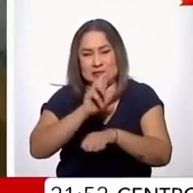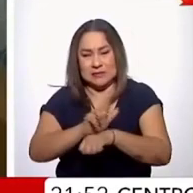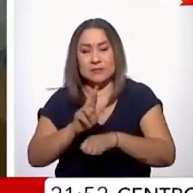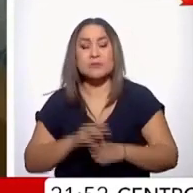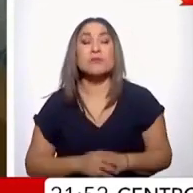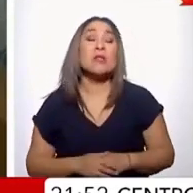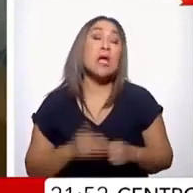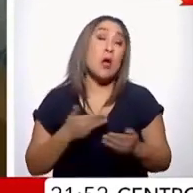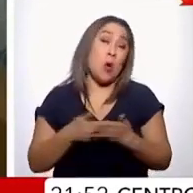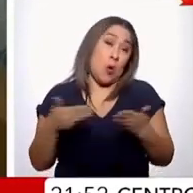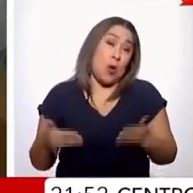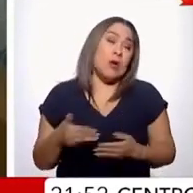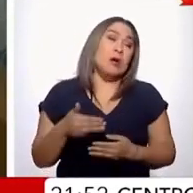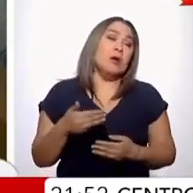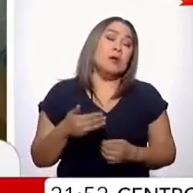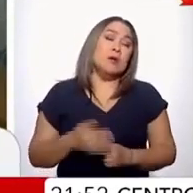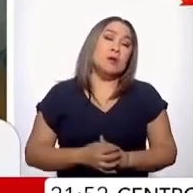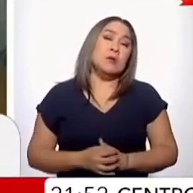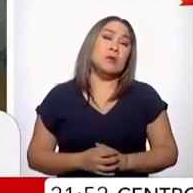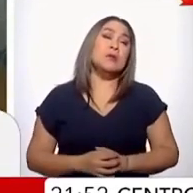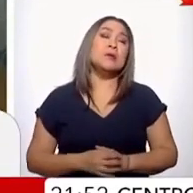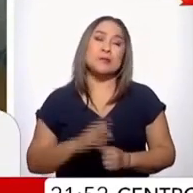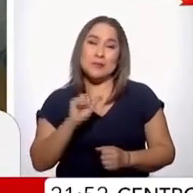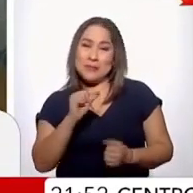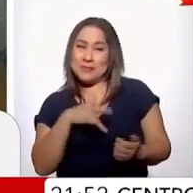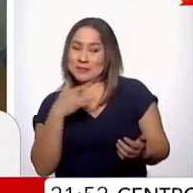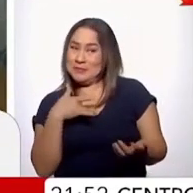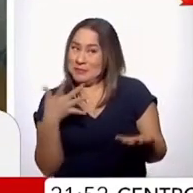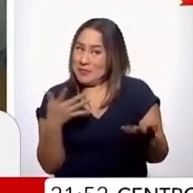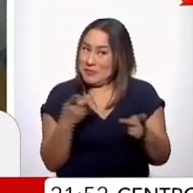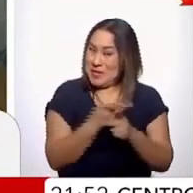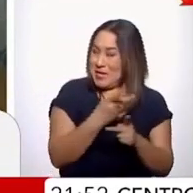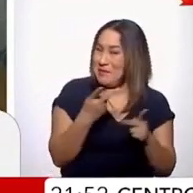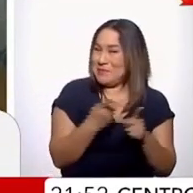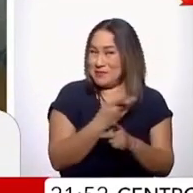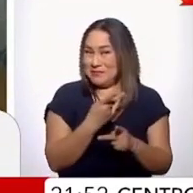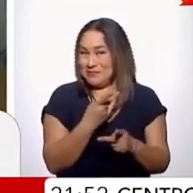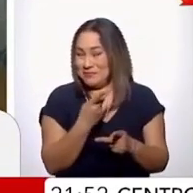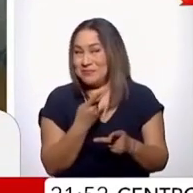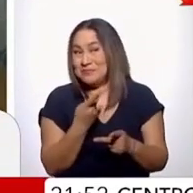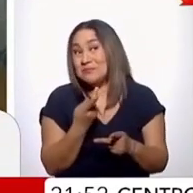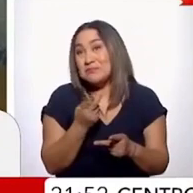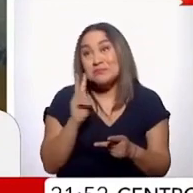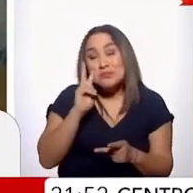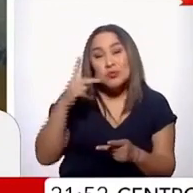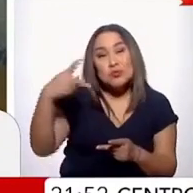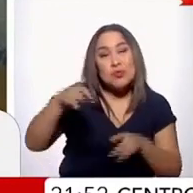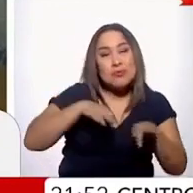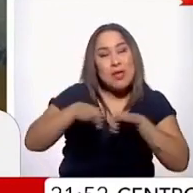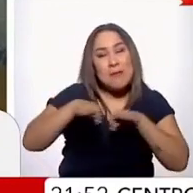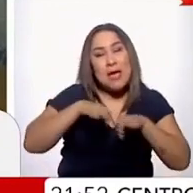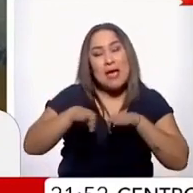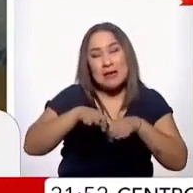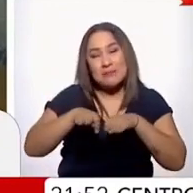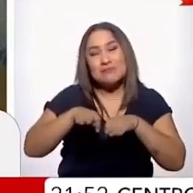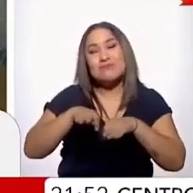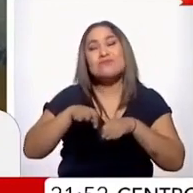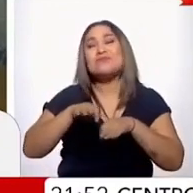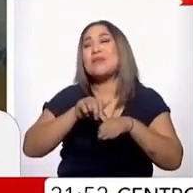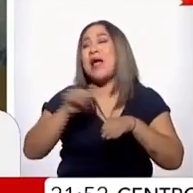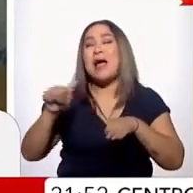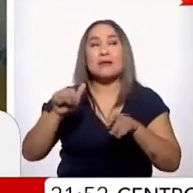hay toda una eh polémica no acerca de eh el trabajo que ha venido realizando en materia de